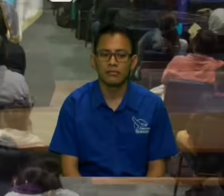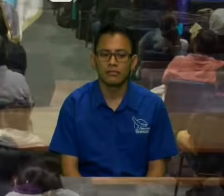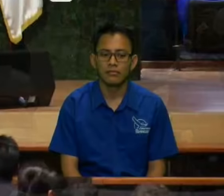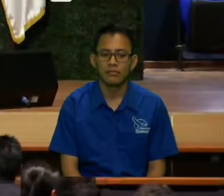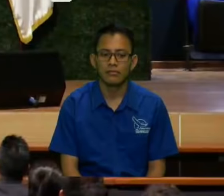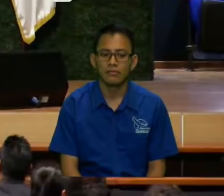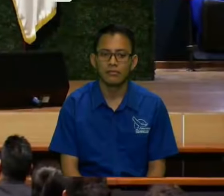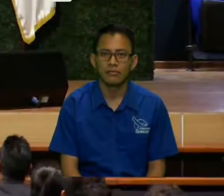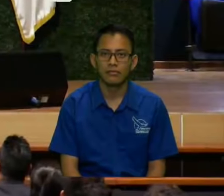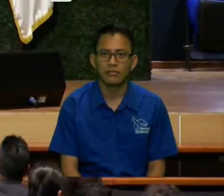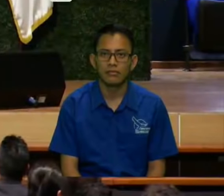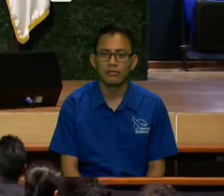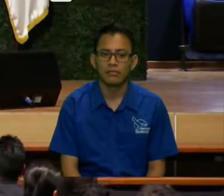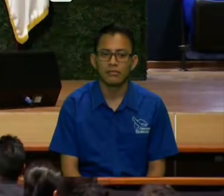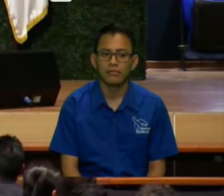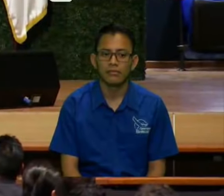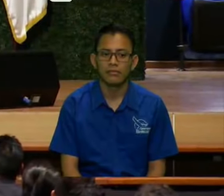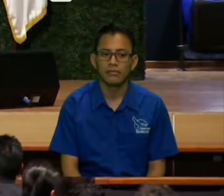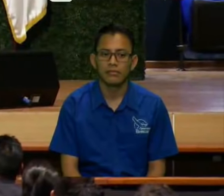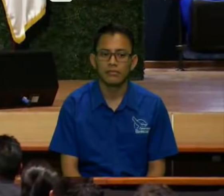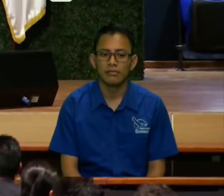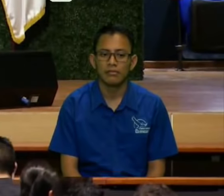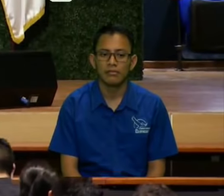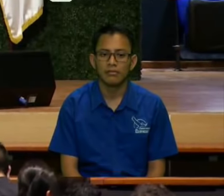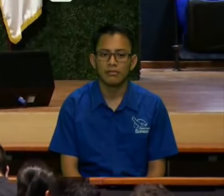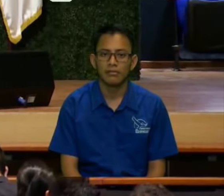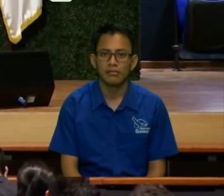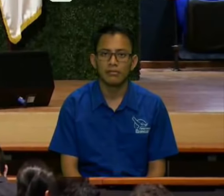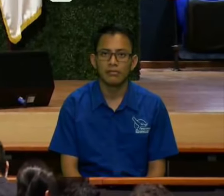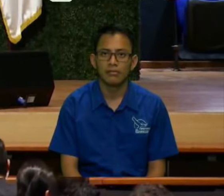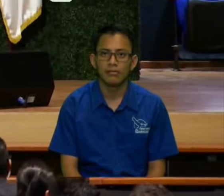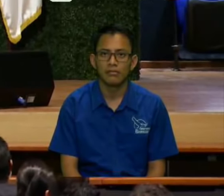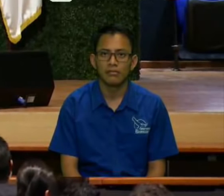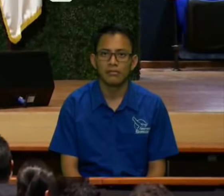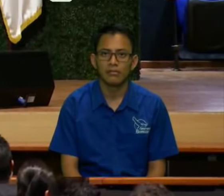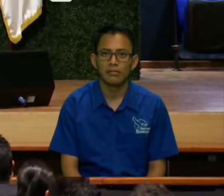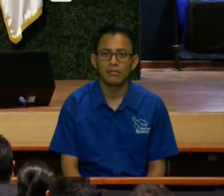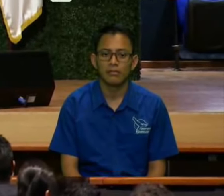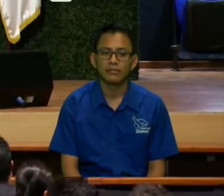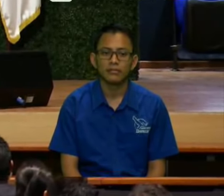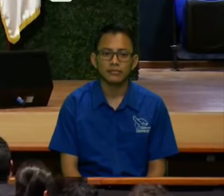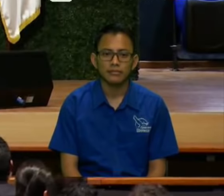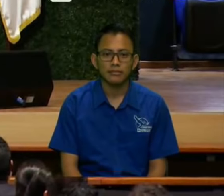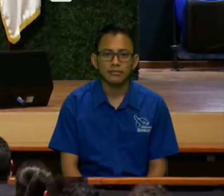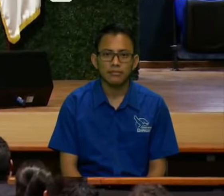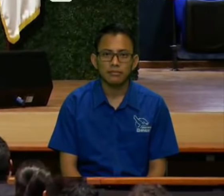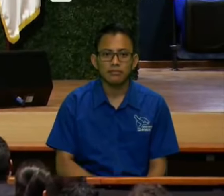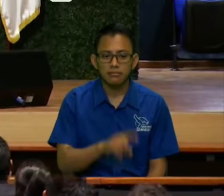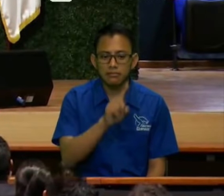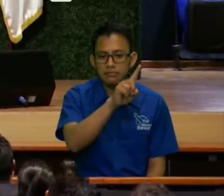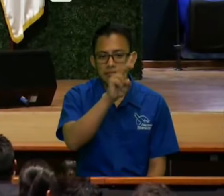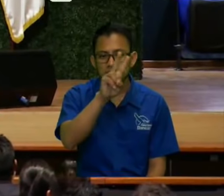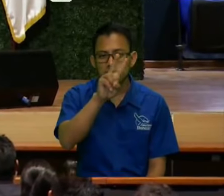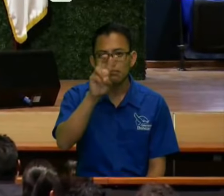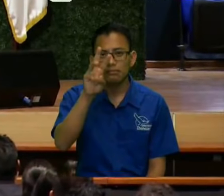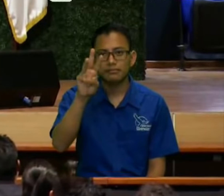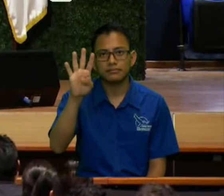1006, 1007, 1008, 1009, 1010. ¿Ya se le vino el